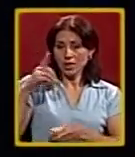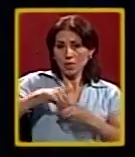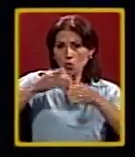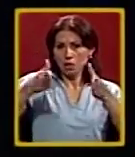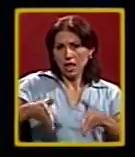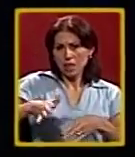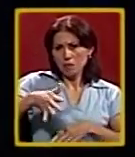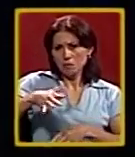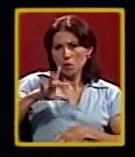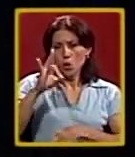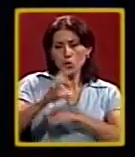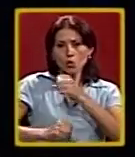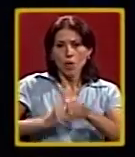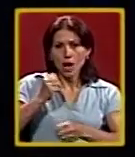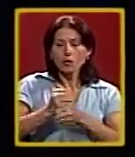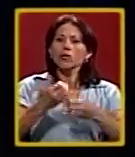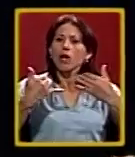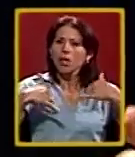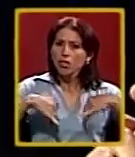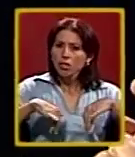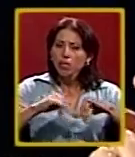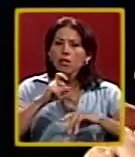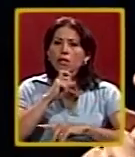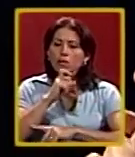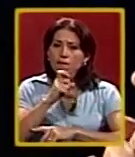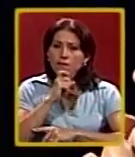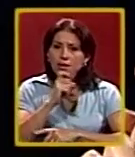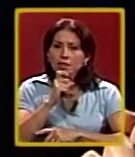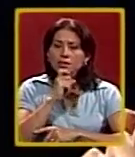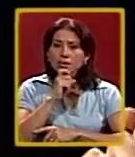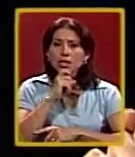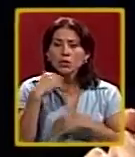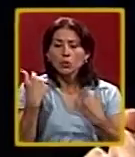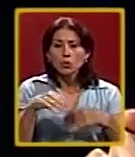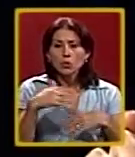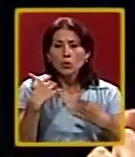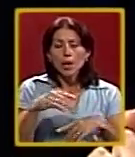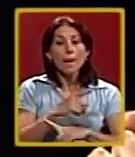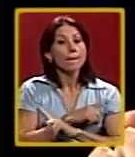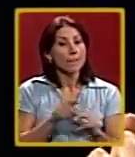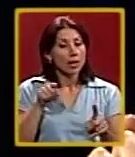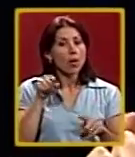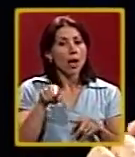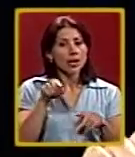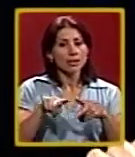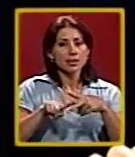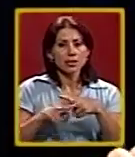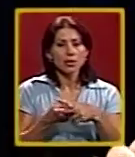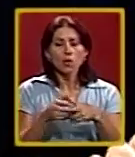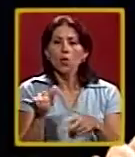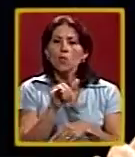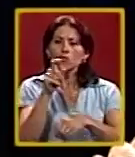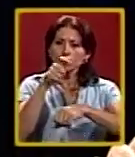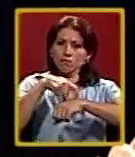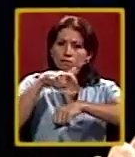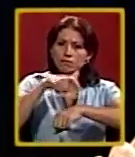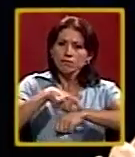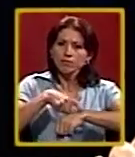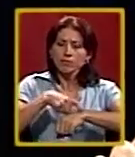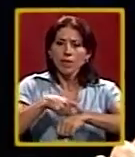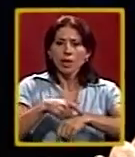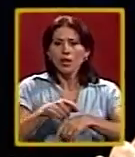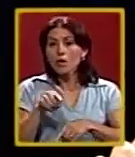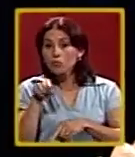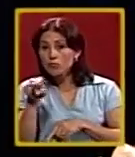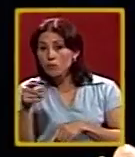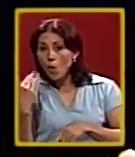8 años y todavía viera qué difícil era marcar eso, pero ahí se inició como una etapa de que o un hombre